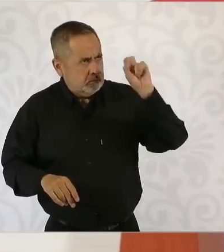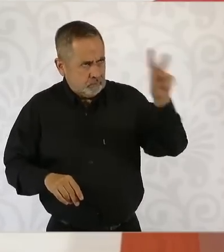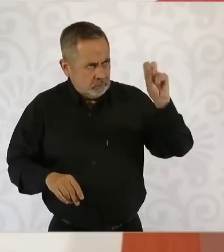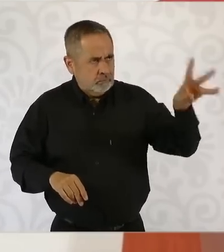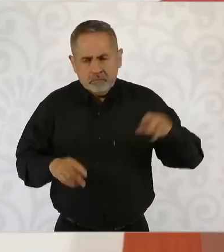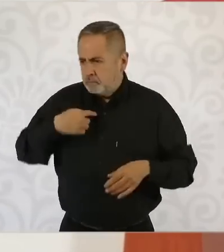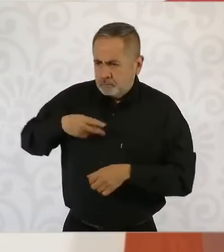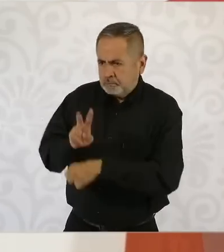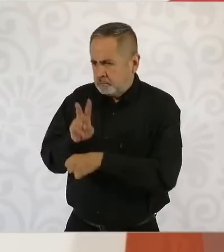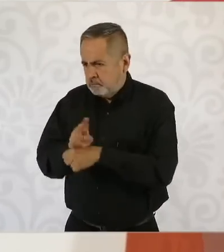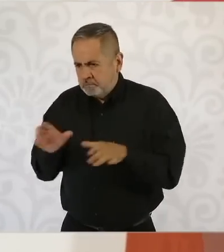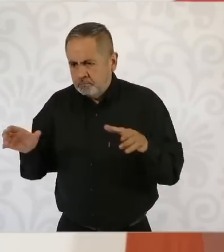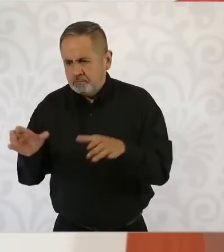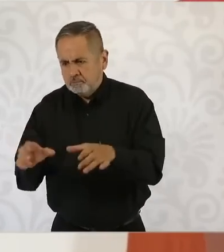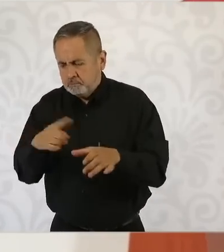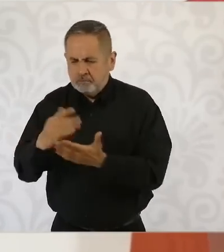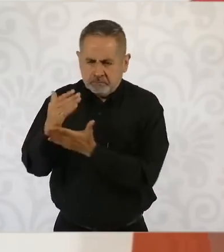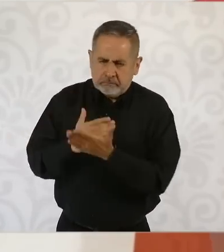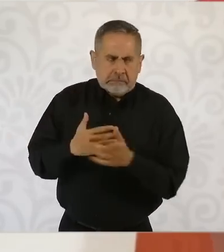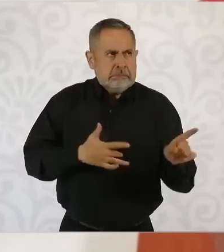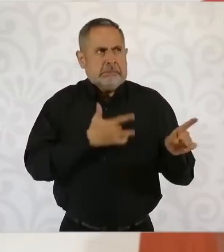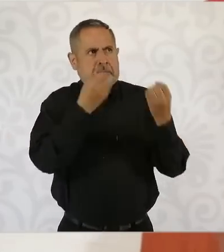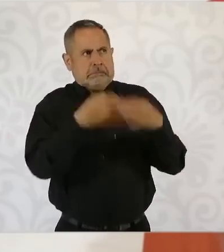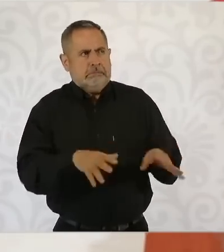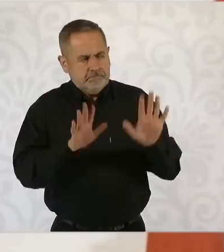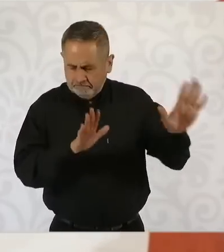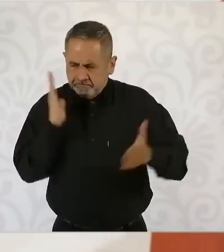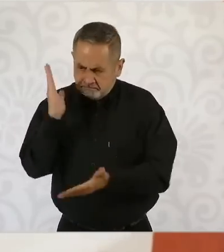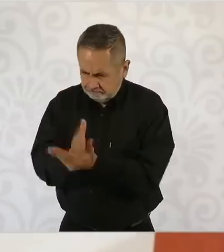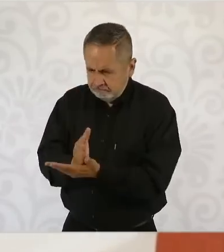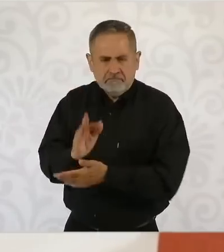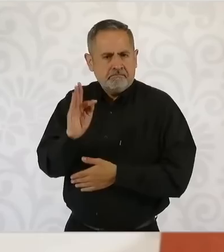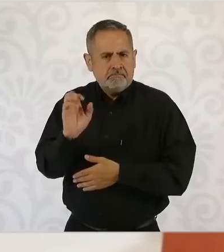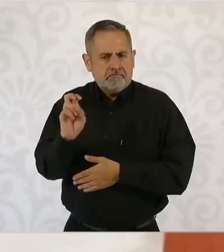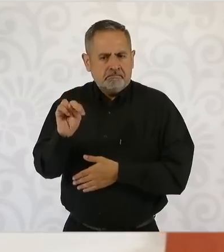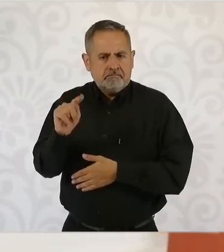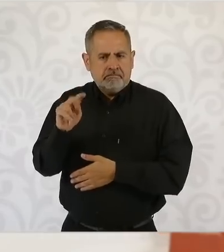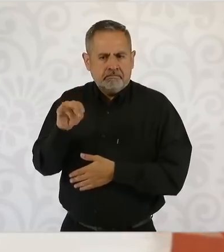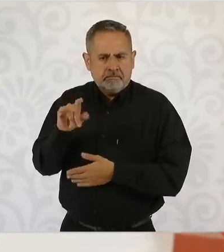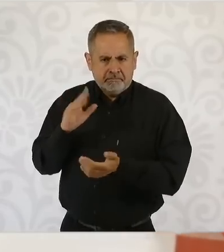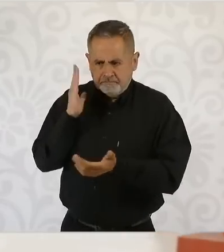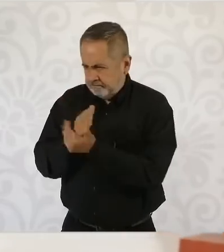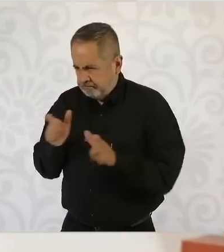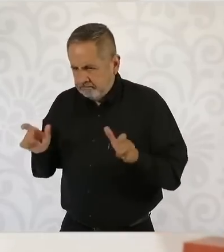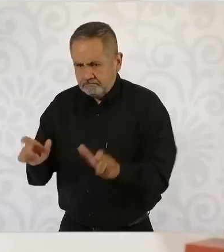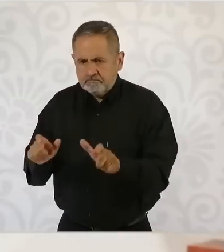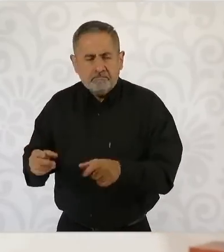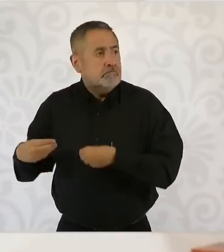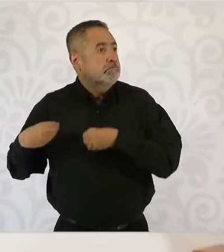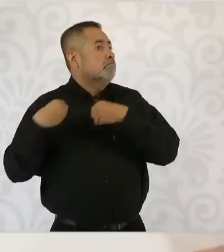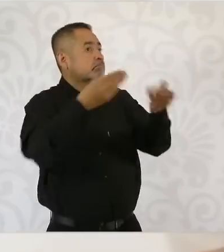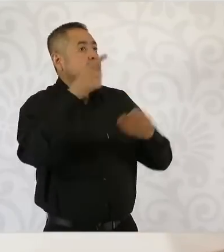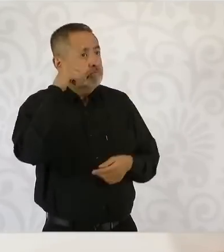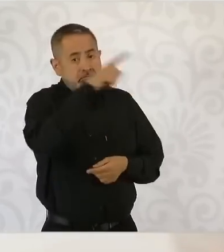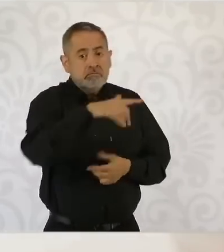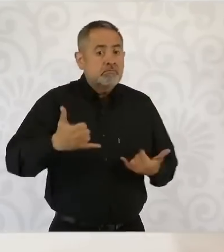evitar, incluso por razones humanitarias, que llegue fentanilo a los jóvenes de Estados Unidos, que nosotros no queremos que llegue